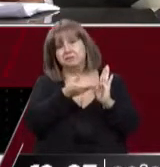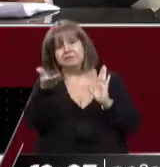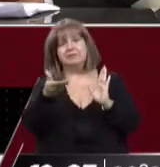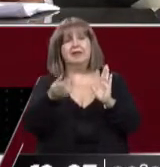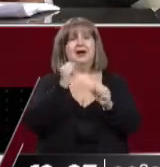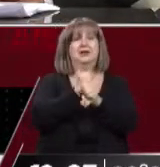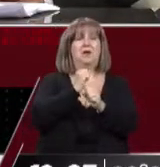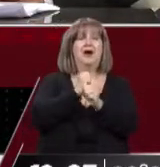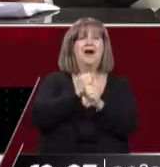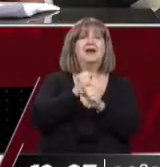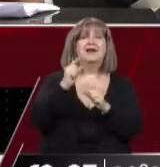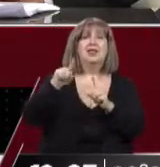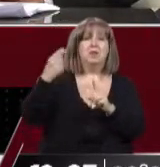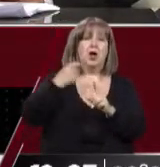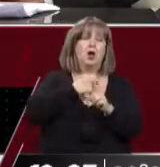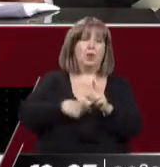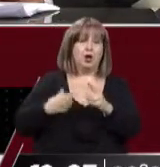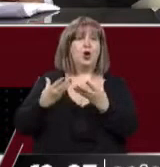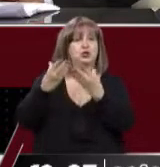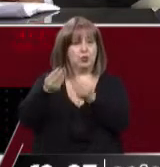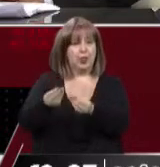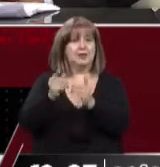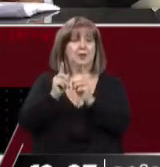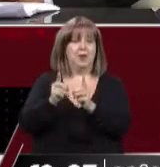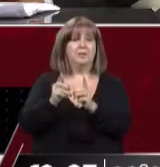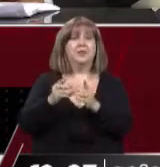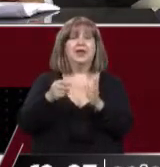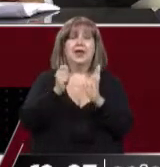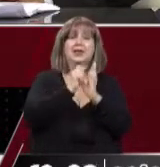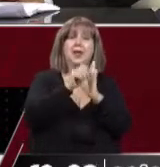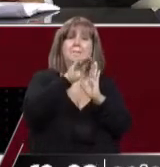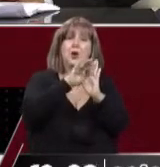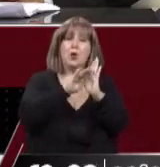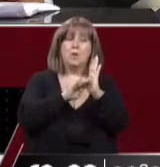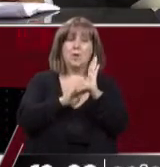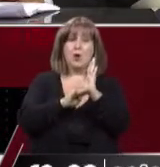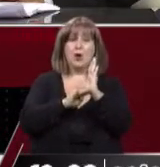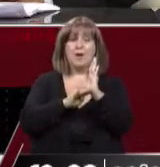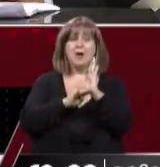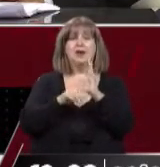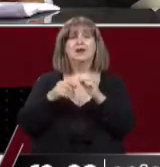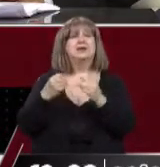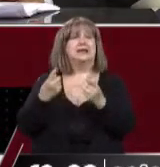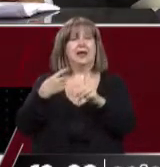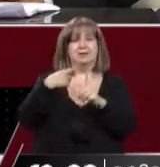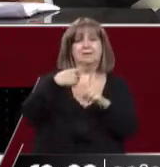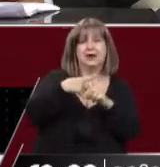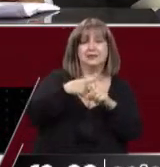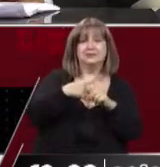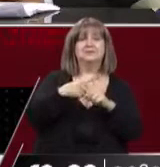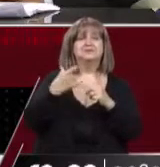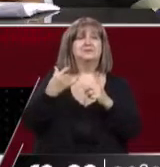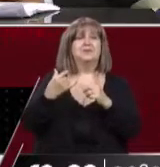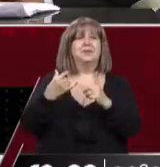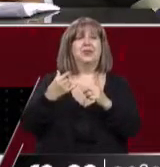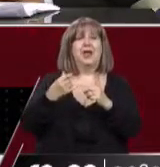llamaron Programa Puente al Empleo. En este padrón o en este programa se sumaban distintas unidades